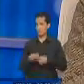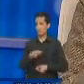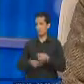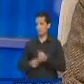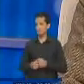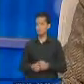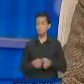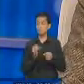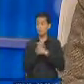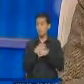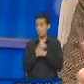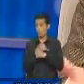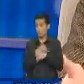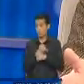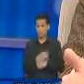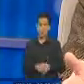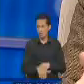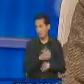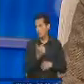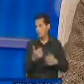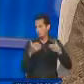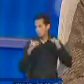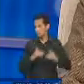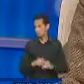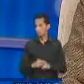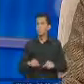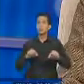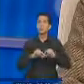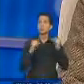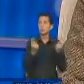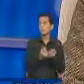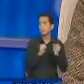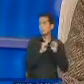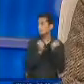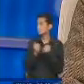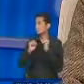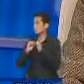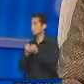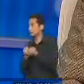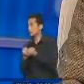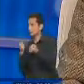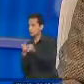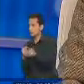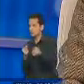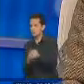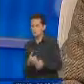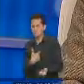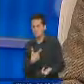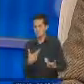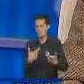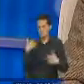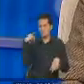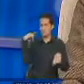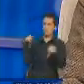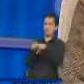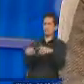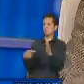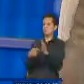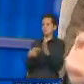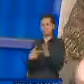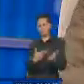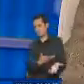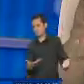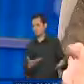Los industriales están en otro plano. Los movimientos sociales, al ponerse contra las salvaguardias, ¿qué están defendiendo? Bueno,